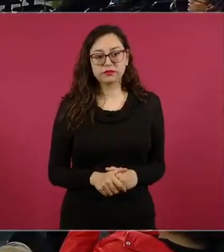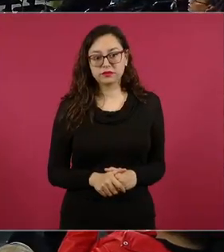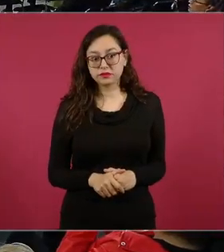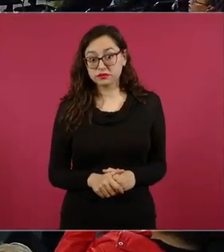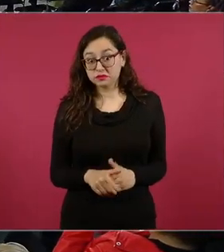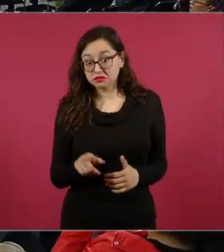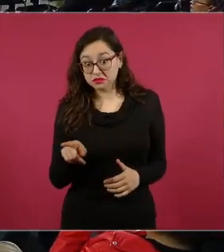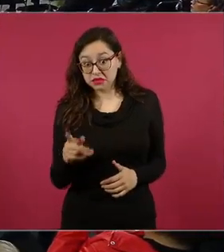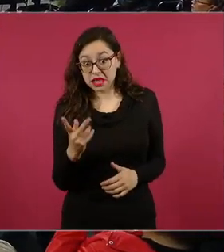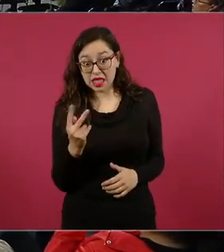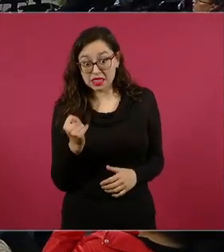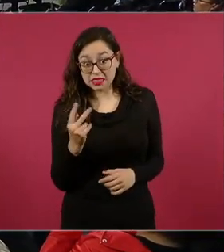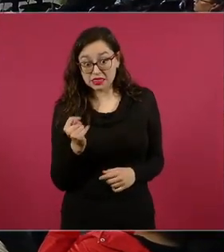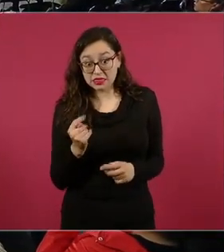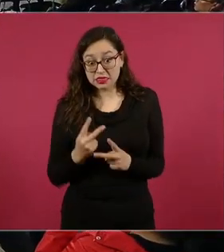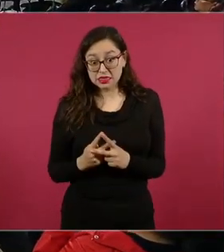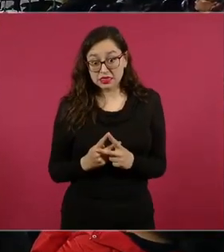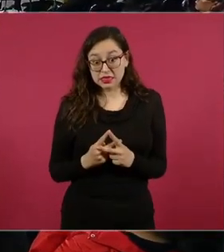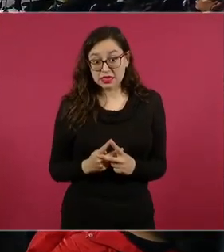representante de Televisa,